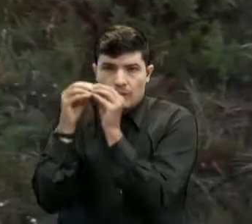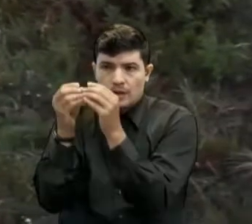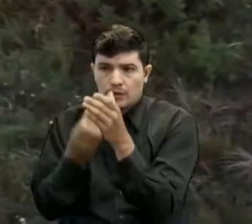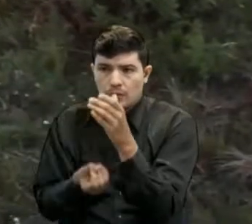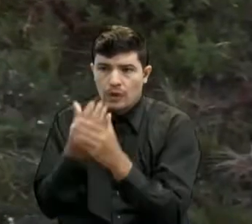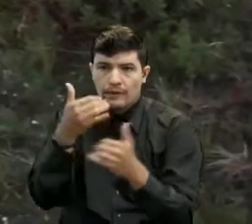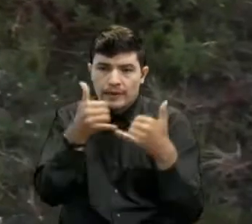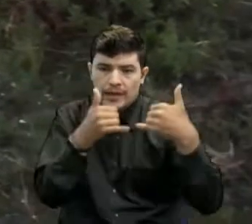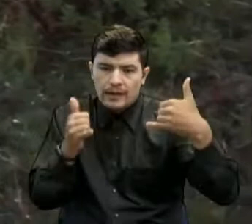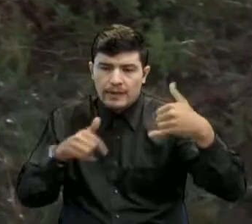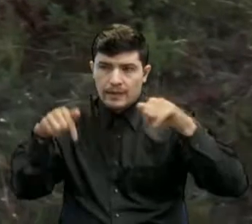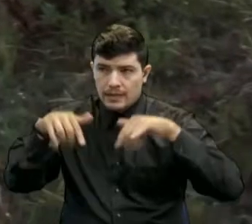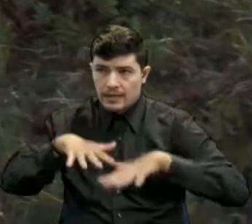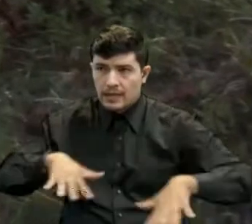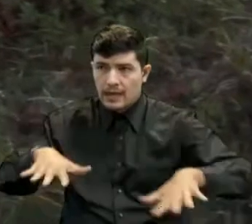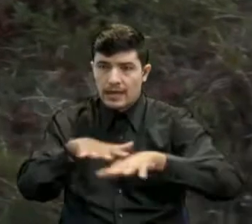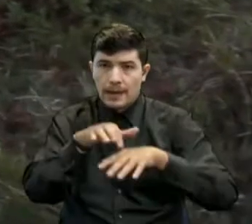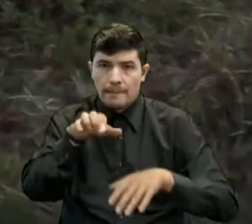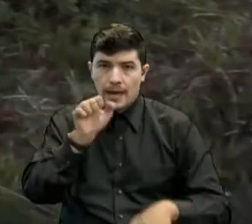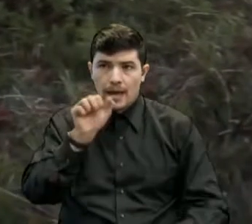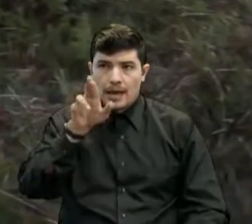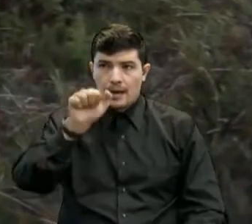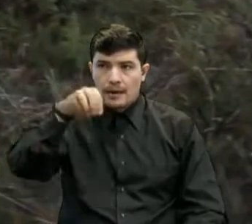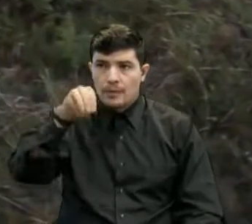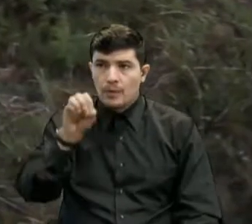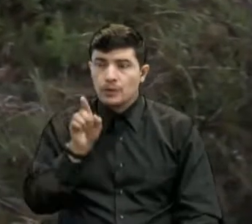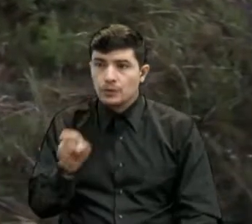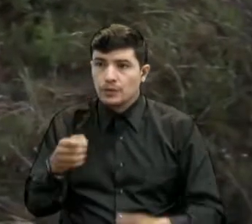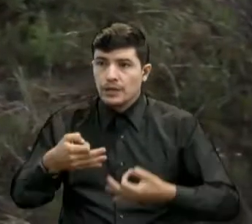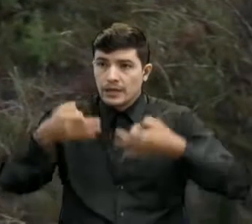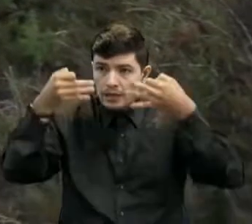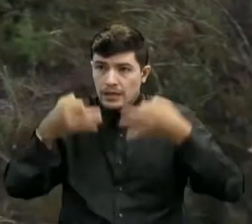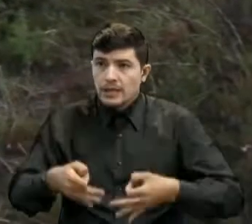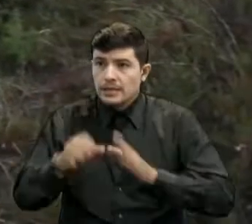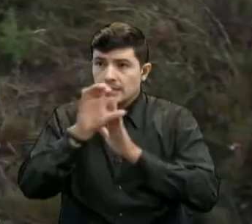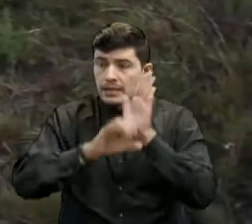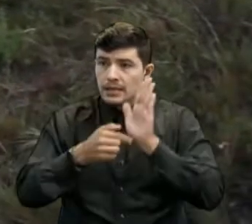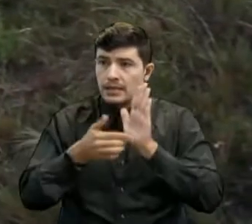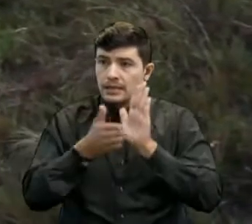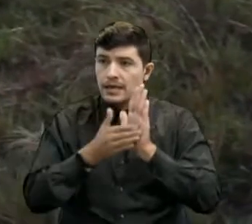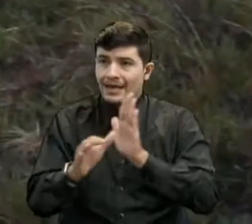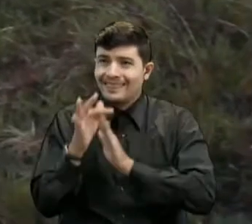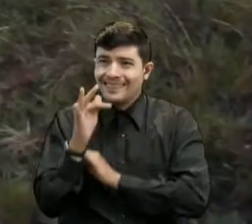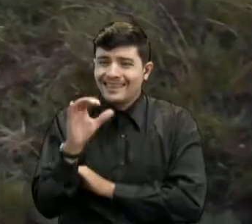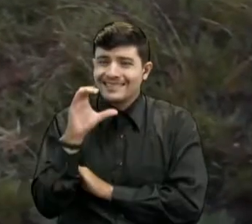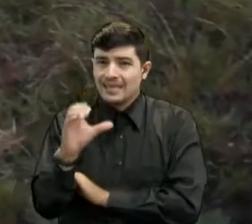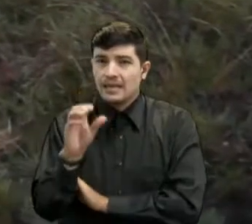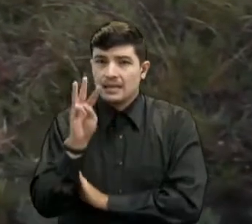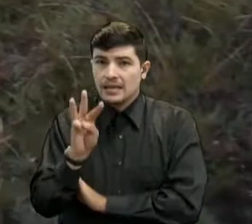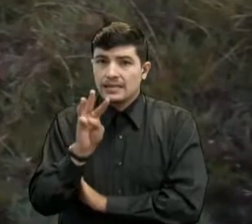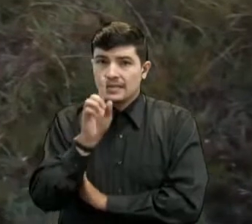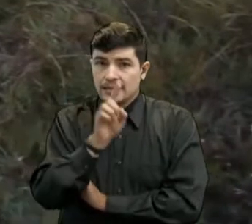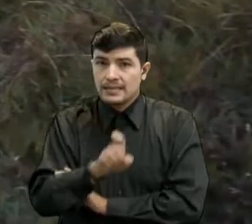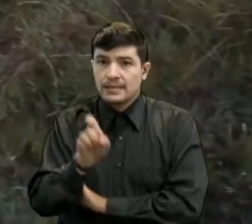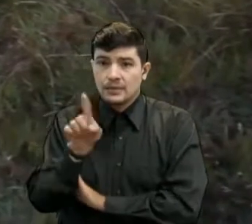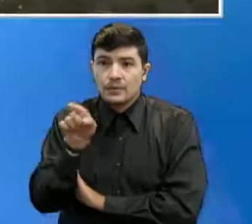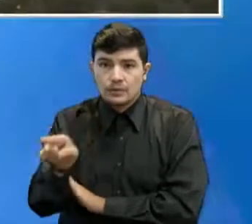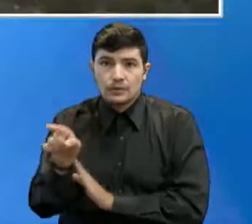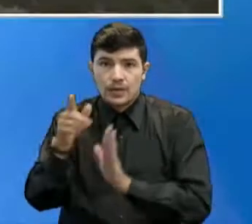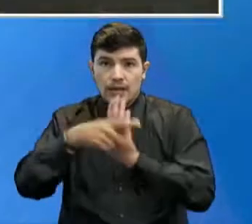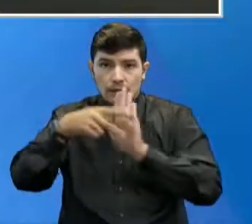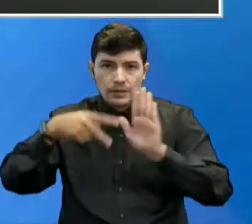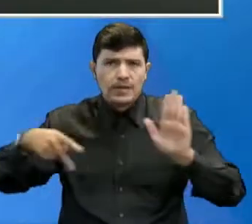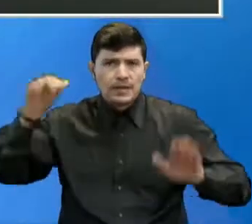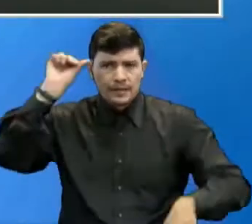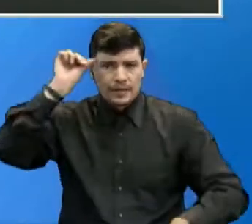nueva delimitación del páramo de Santurbán en cumplimiento de la sentencia T361 de 2017 de la Corte Constitucional.